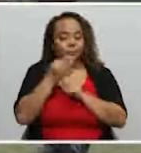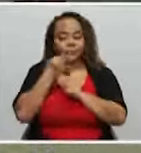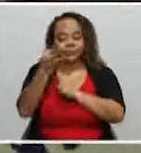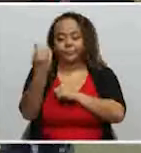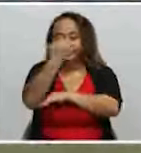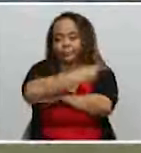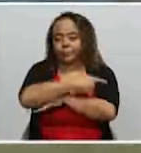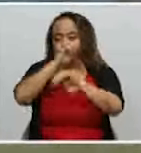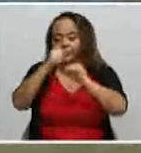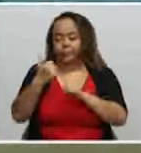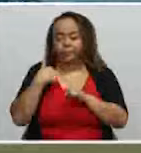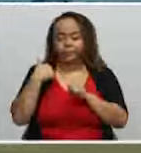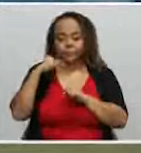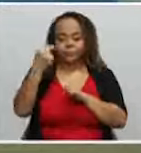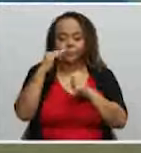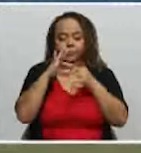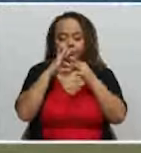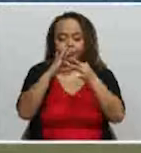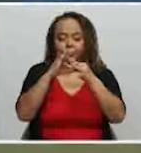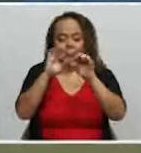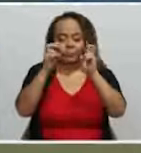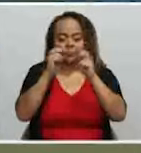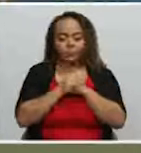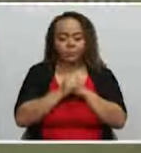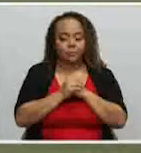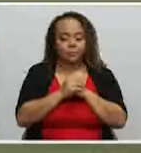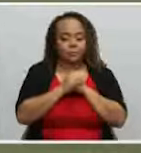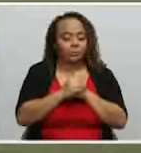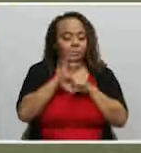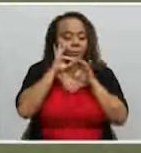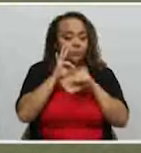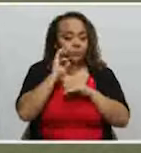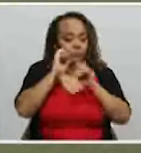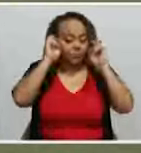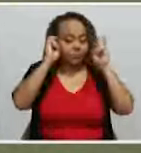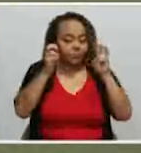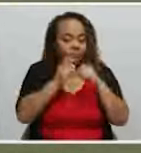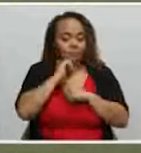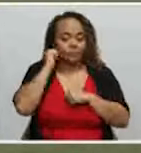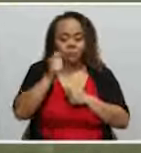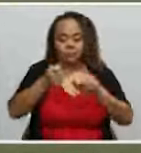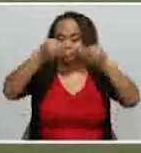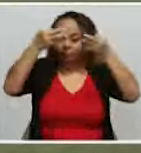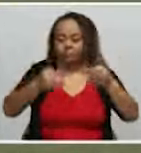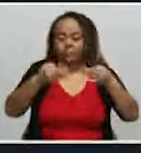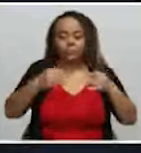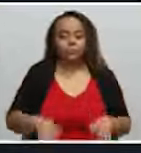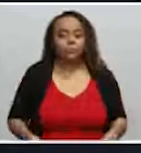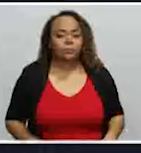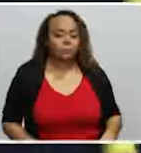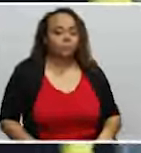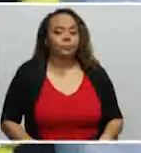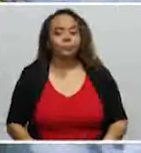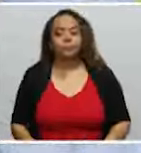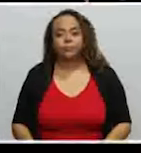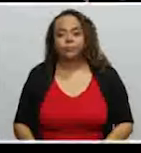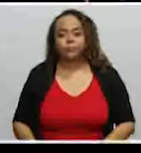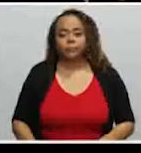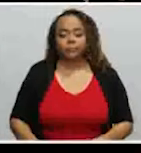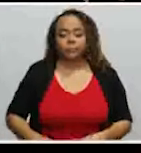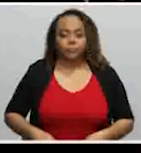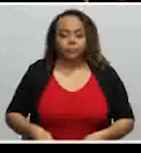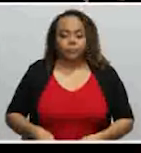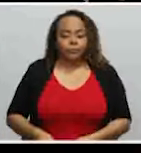días podría haber noticia en torno a este tema, tema en el que los árbitros son tajantes. Esperemos